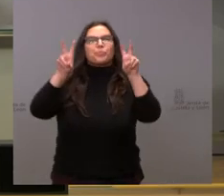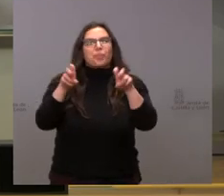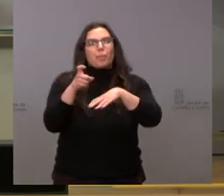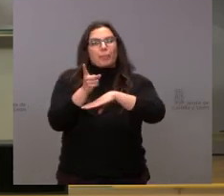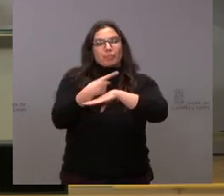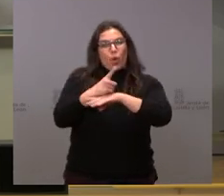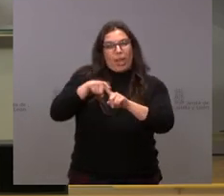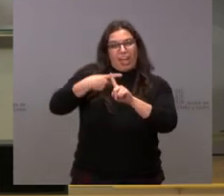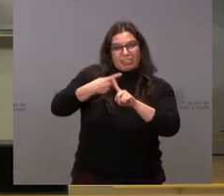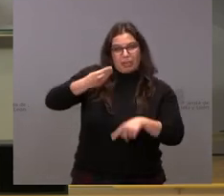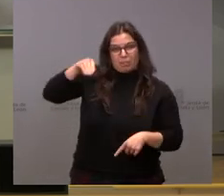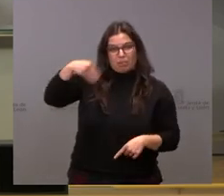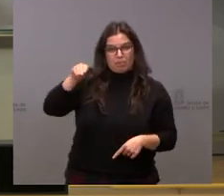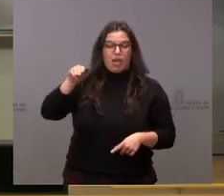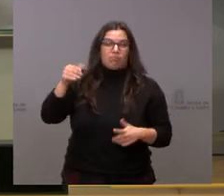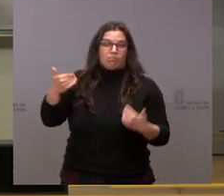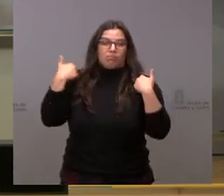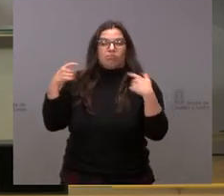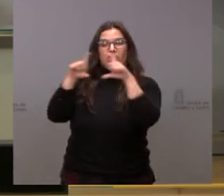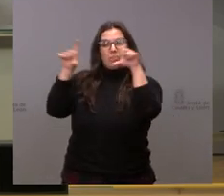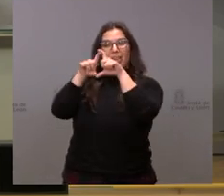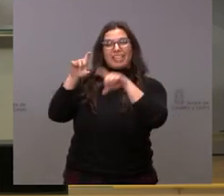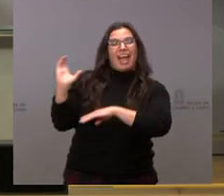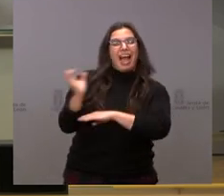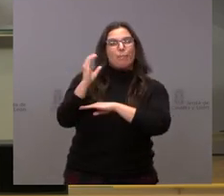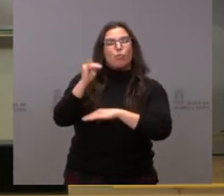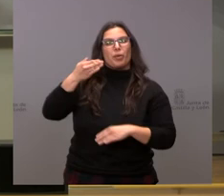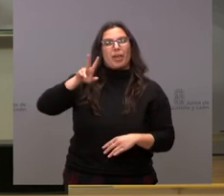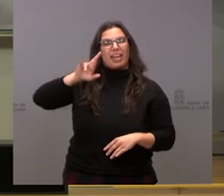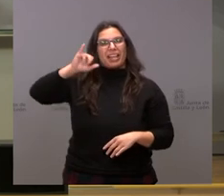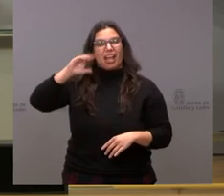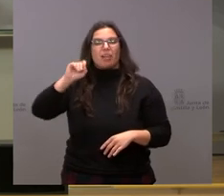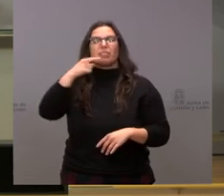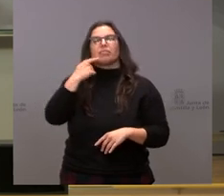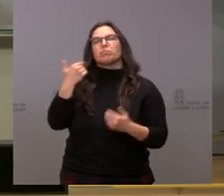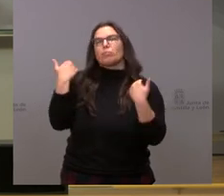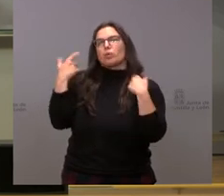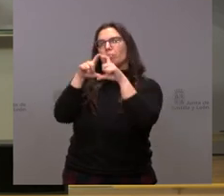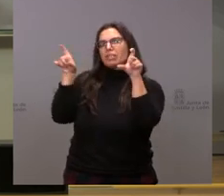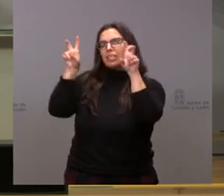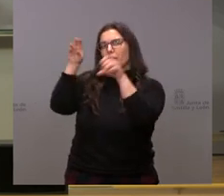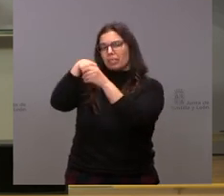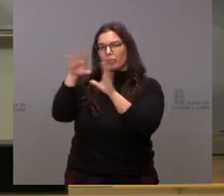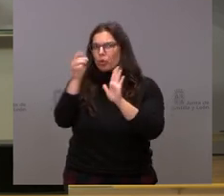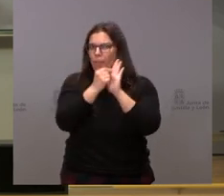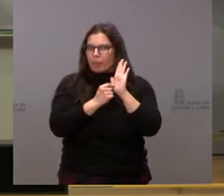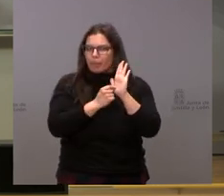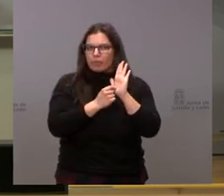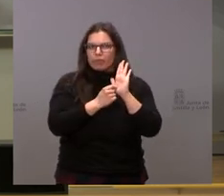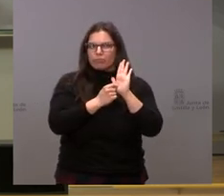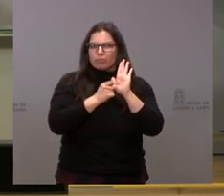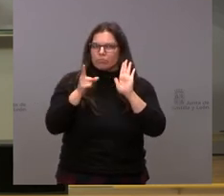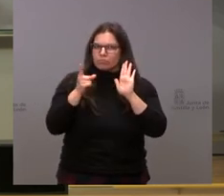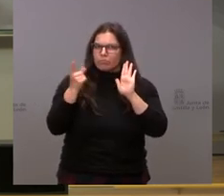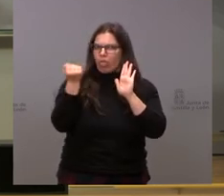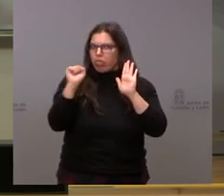corresponde a la empresa adjudicataria es un asunto interno no pero no es un asunto que está entonces en el pliego de condiciones no se ha incumplido el